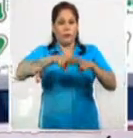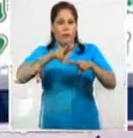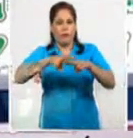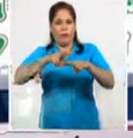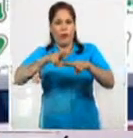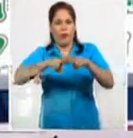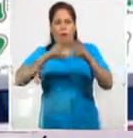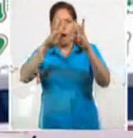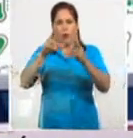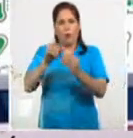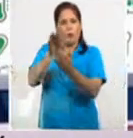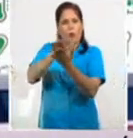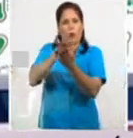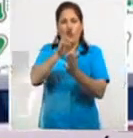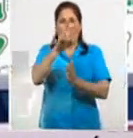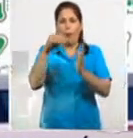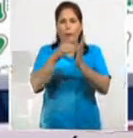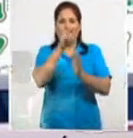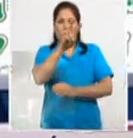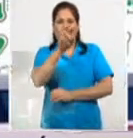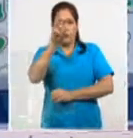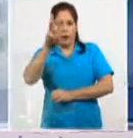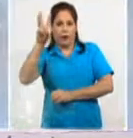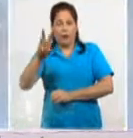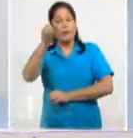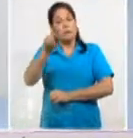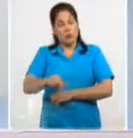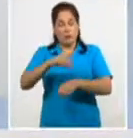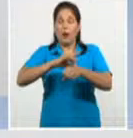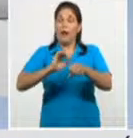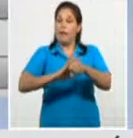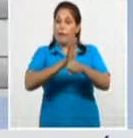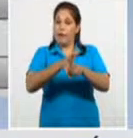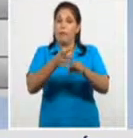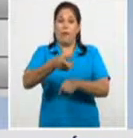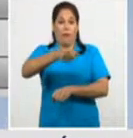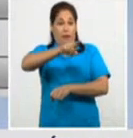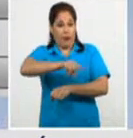acumulado total de 2.233 pacientes